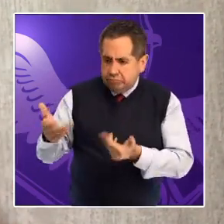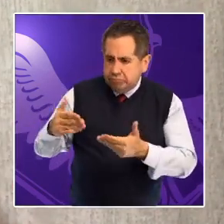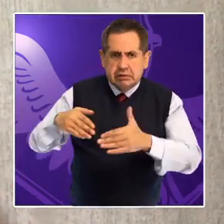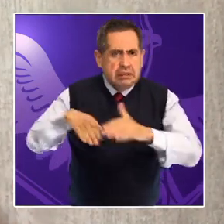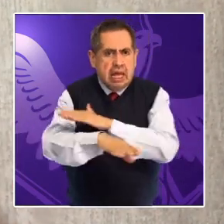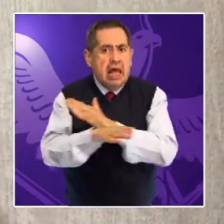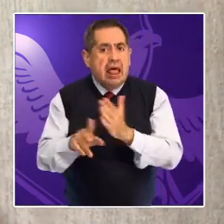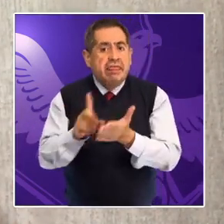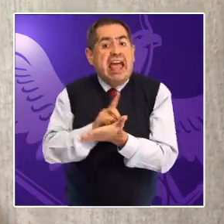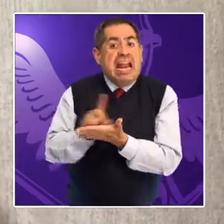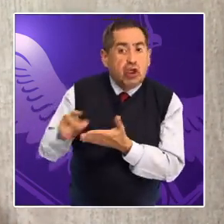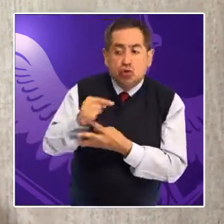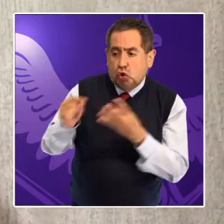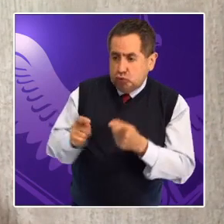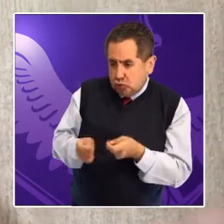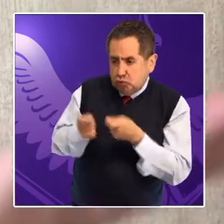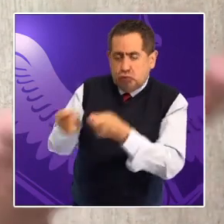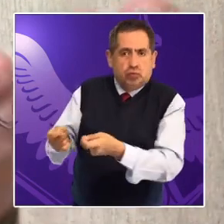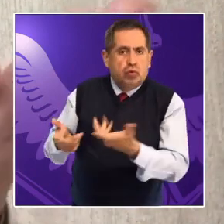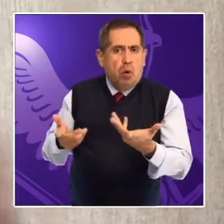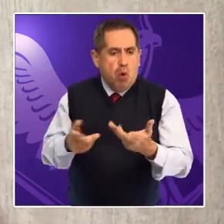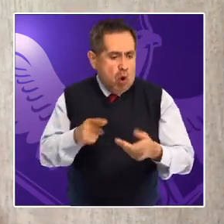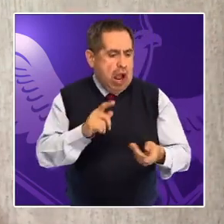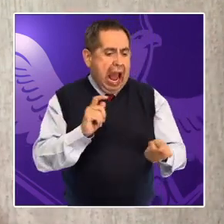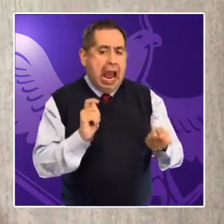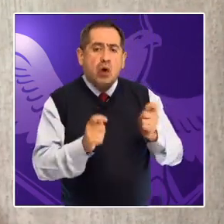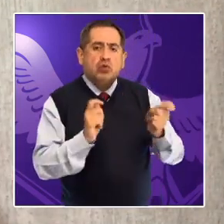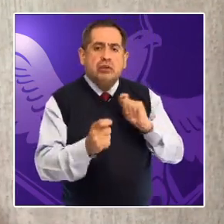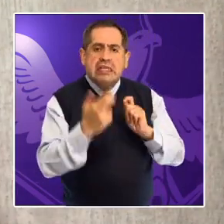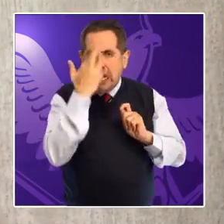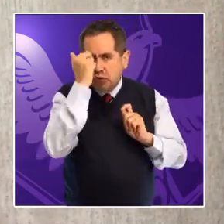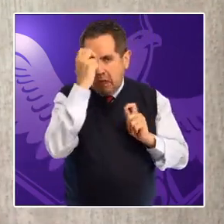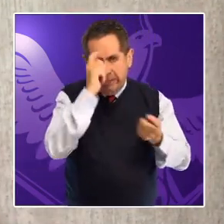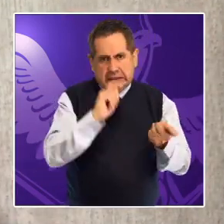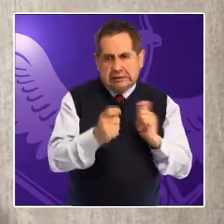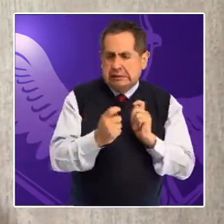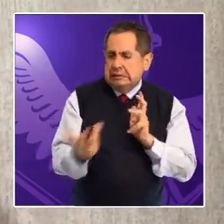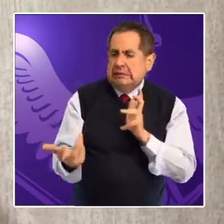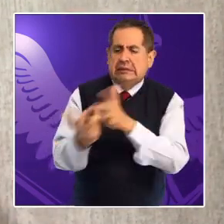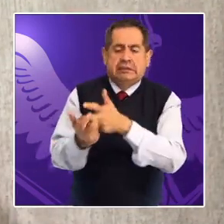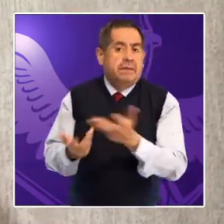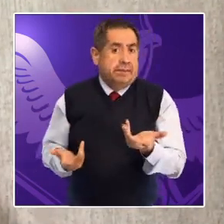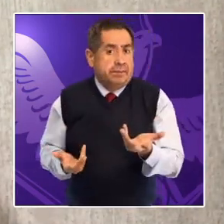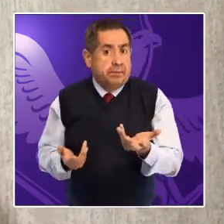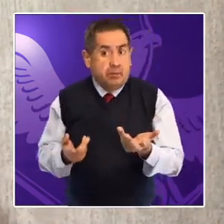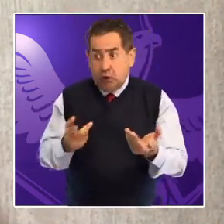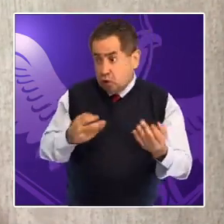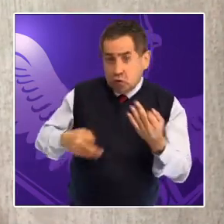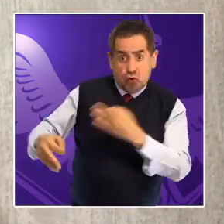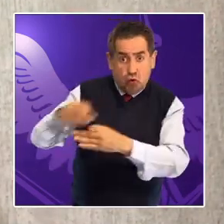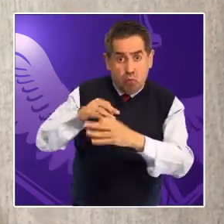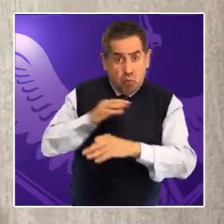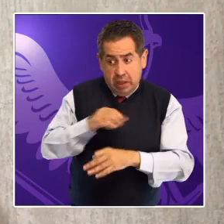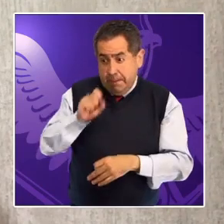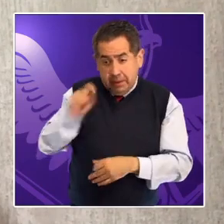derechos. ¿Mediante qué? Mediante ajustes razonables, necesariamente. No todo mundo puede ejercer los derechos de la misma